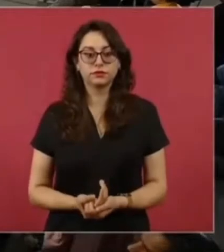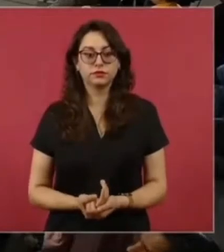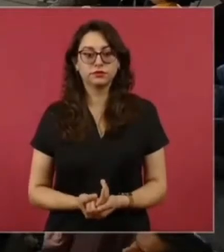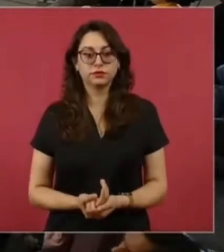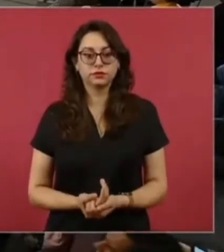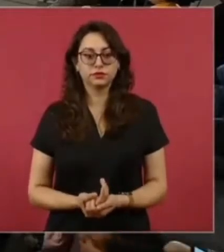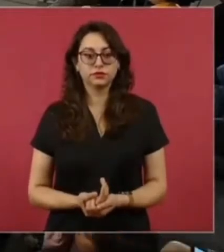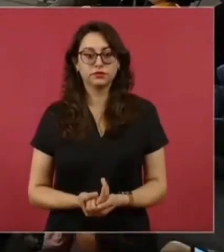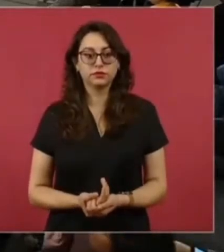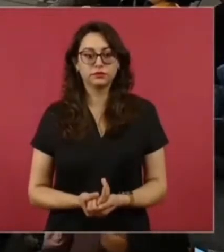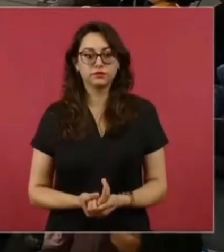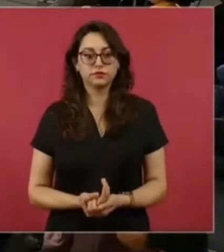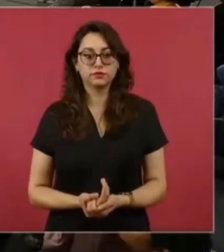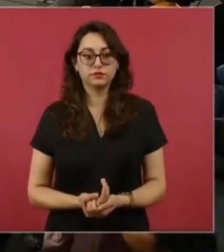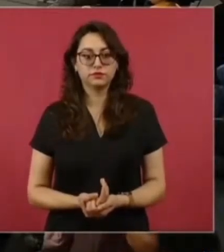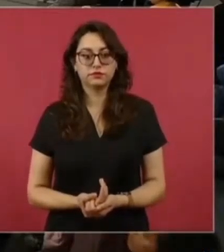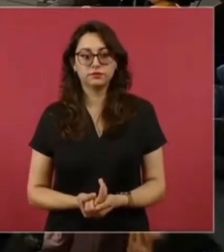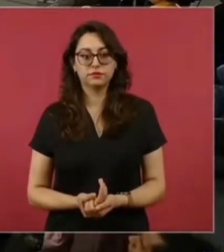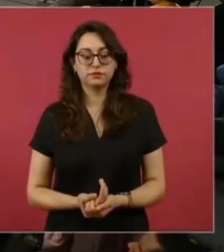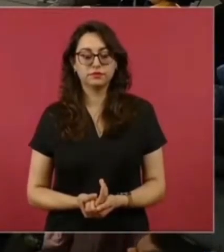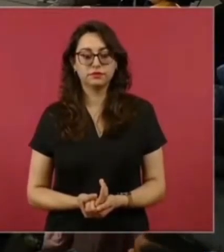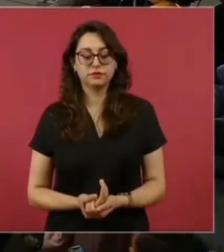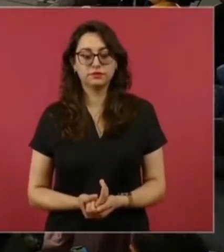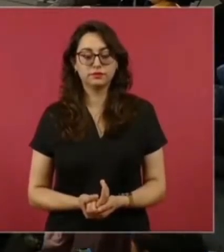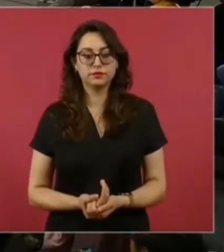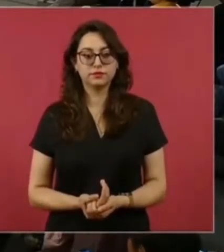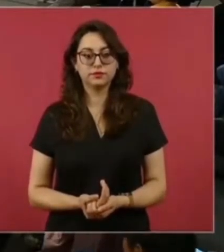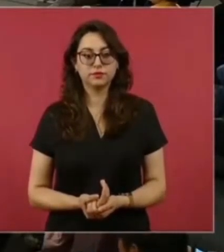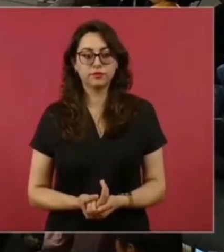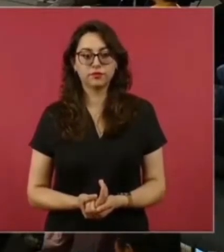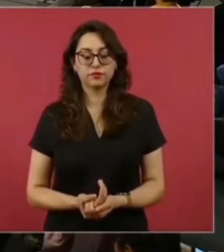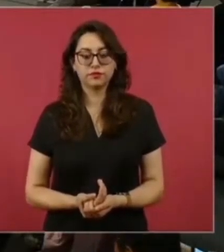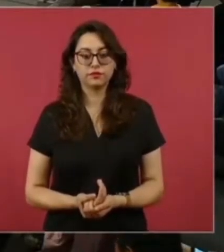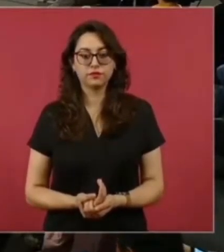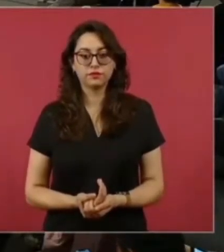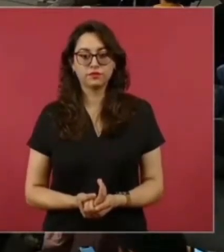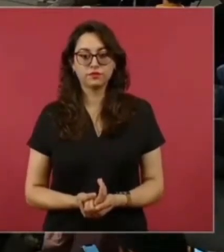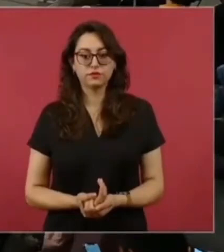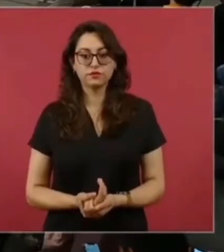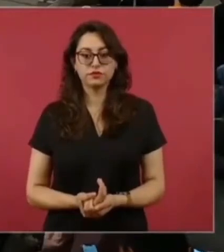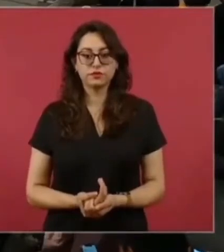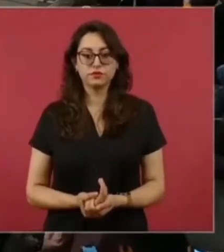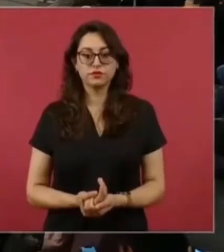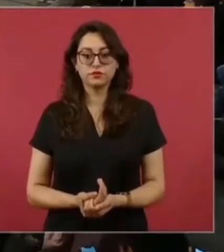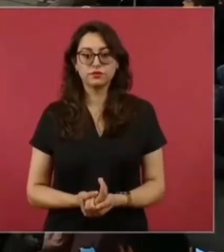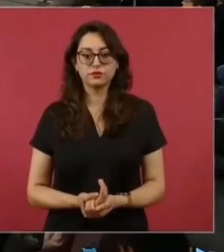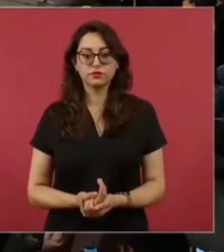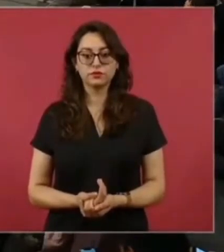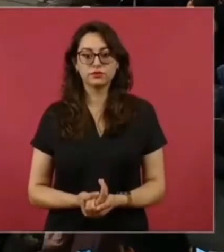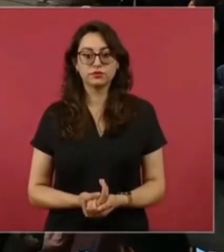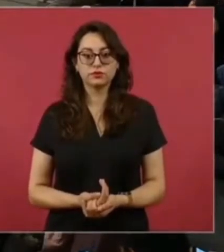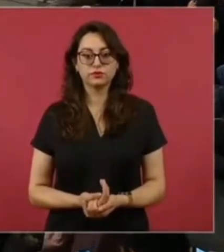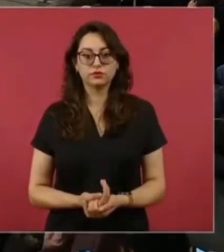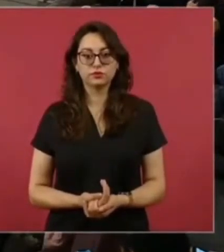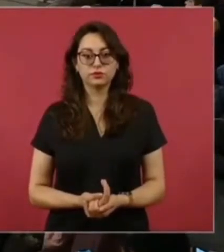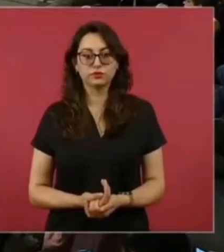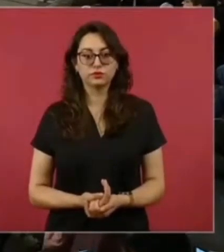O sea, ya habla de los ingresos declarados al nombre de la pareja, pero no están ahí señalados. Hay